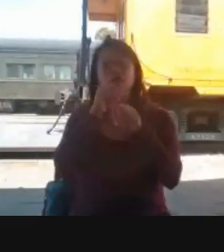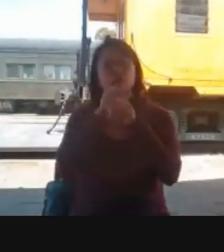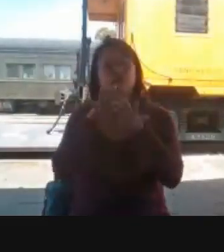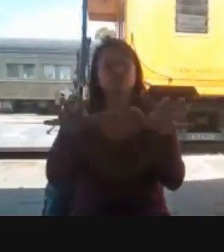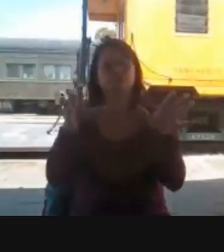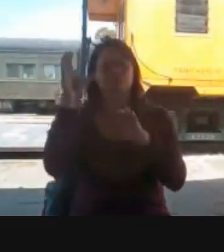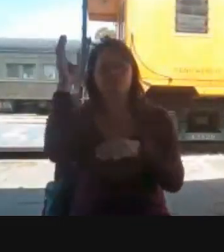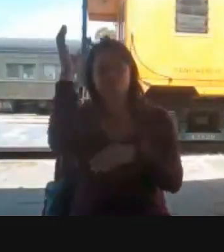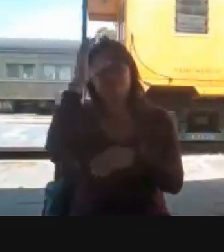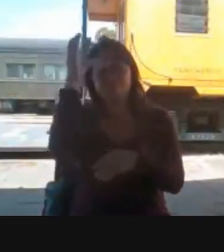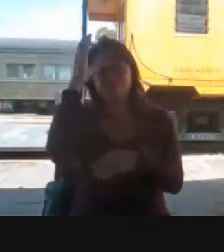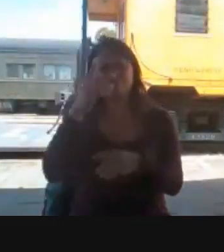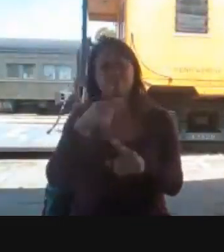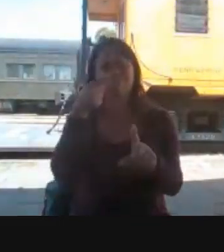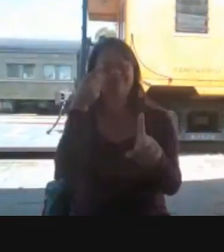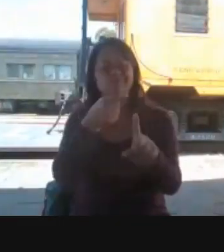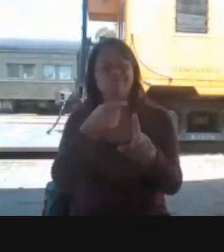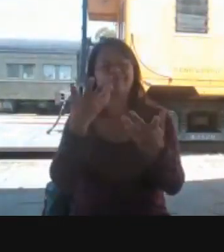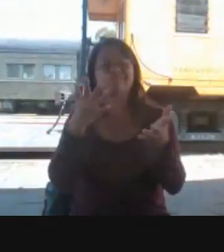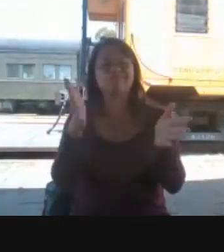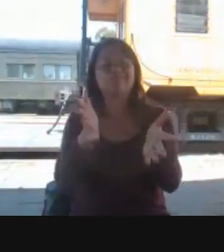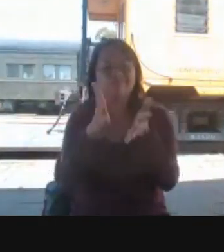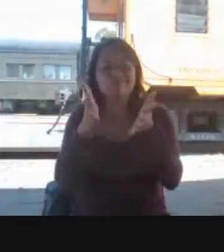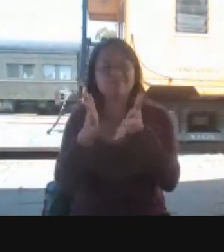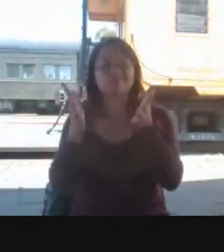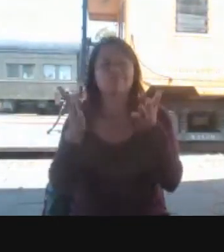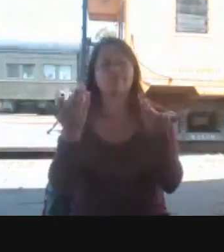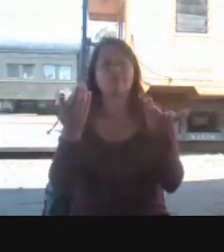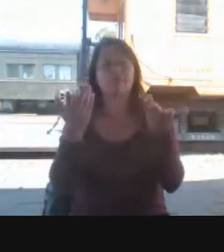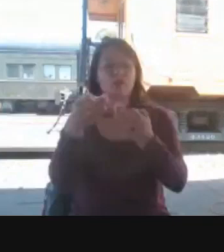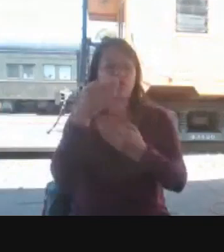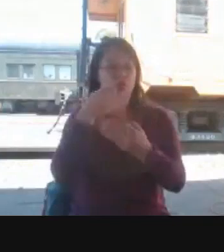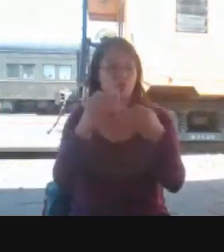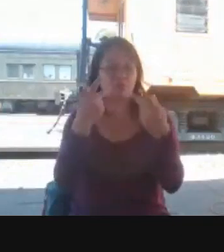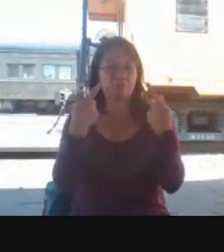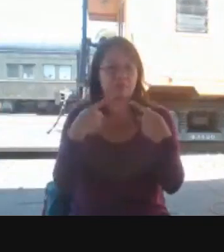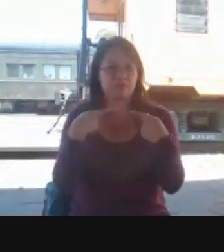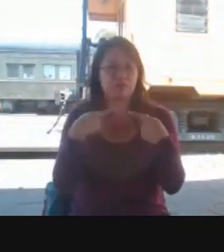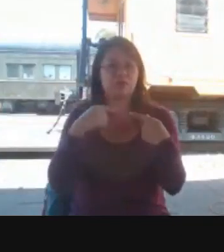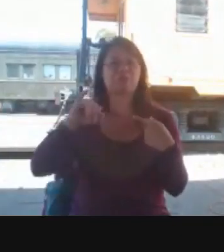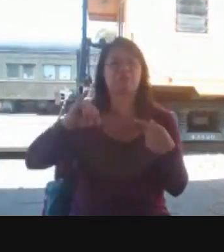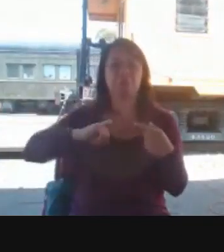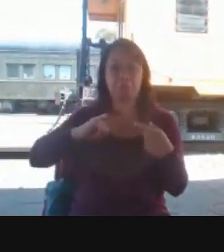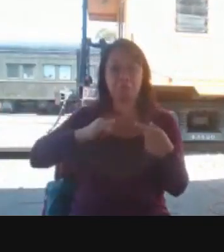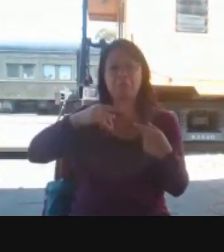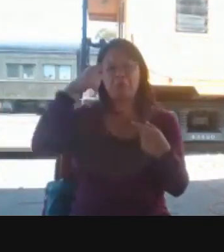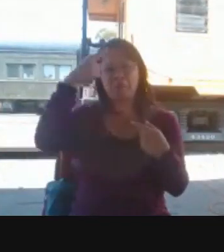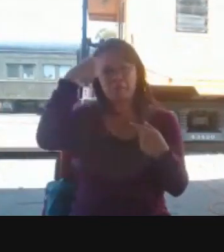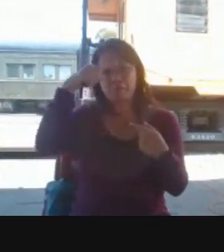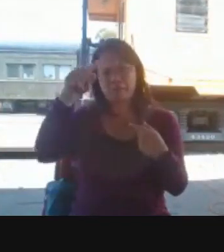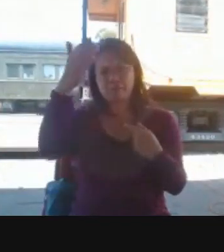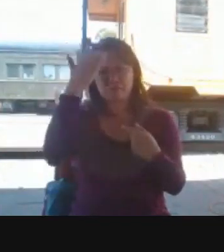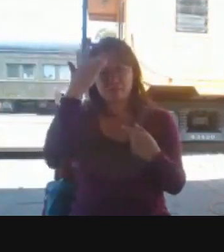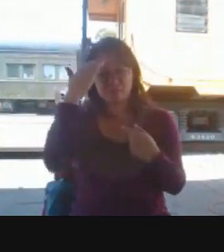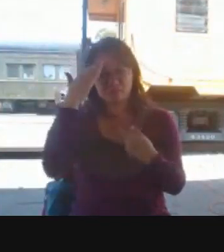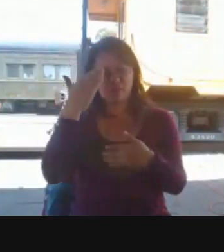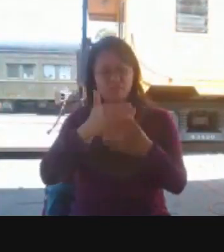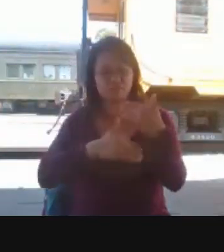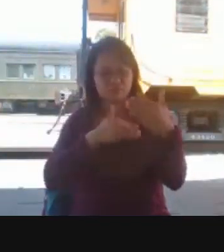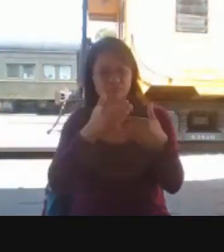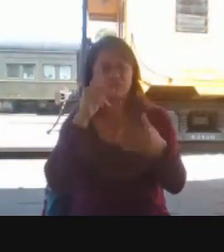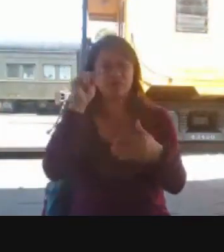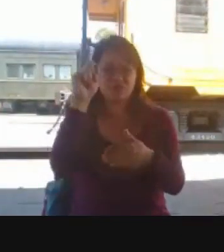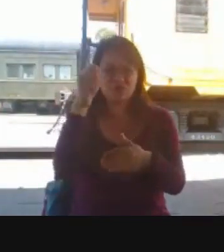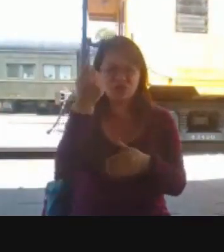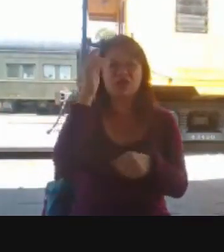cuyo objetivo es despertar las vocaciones científico-tecnológicas y el interés por los conocimientos y avances científicos en